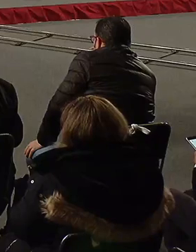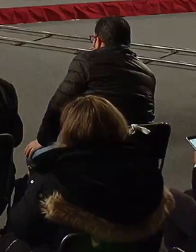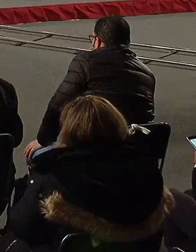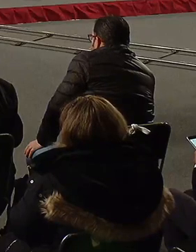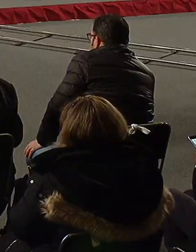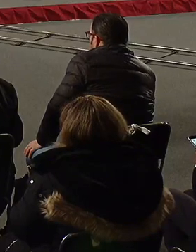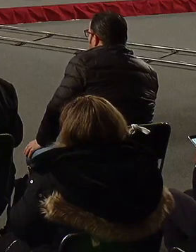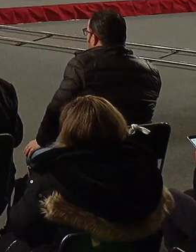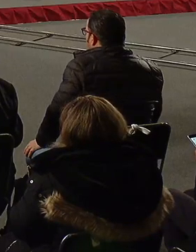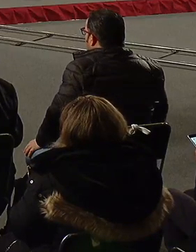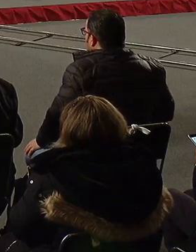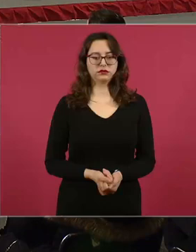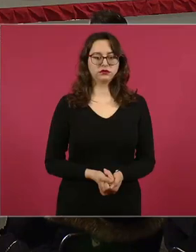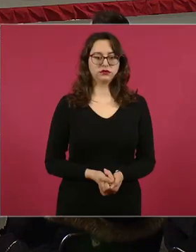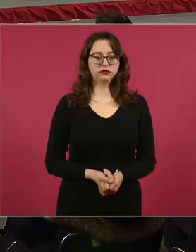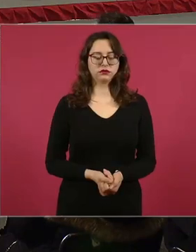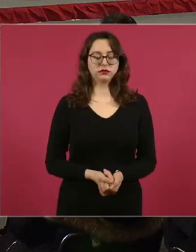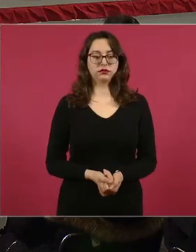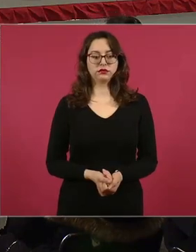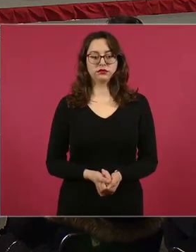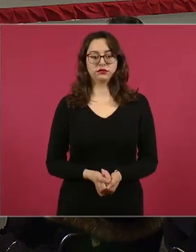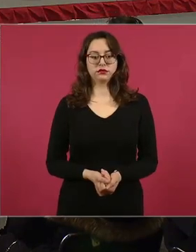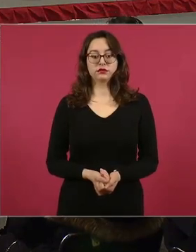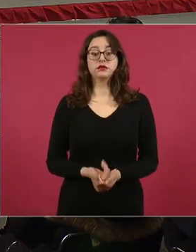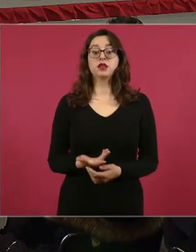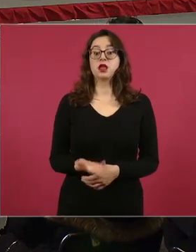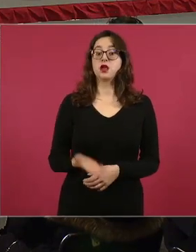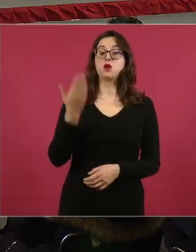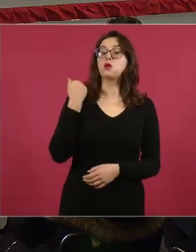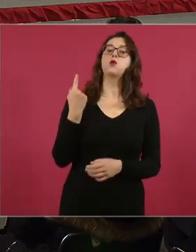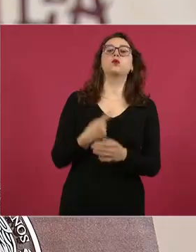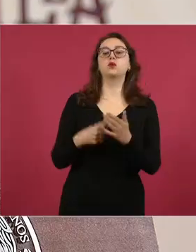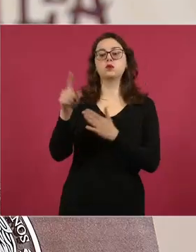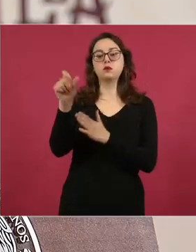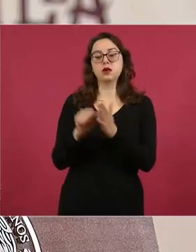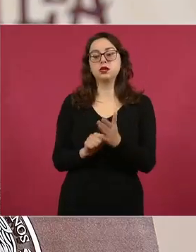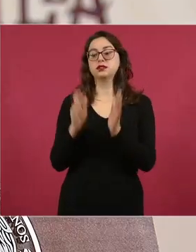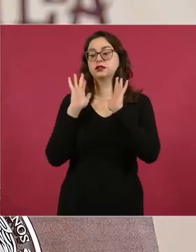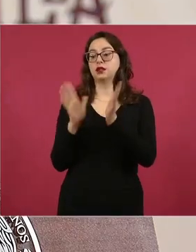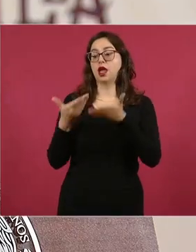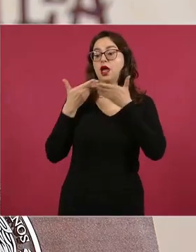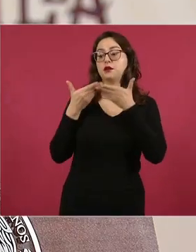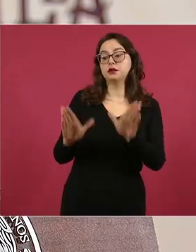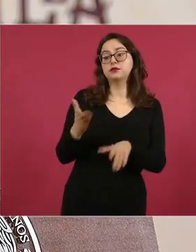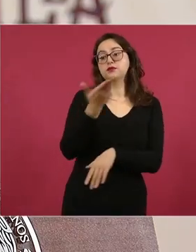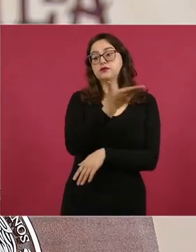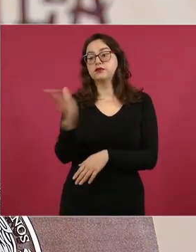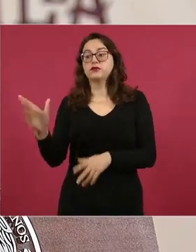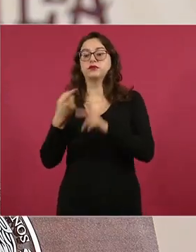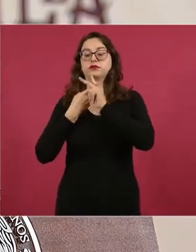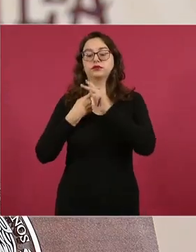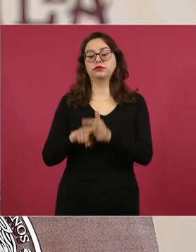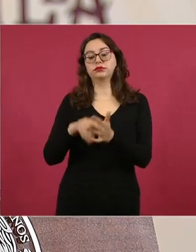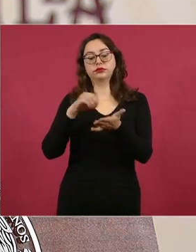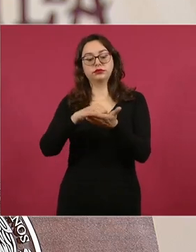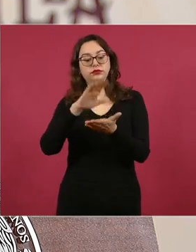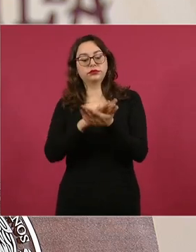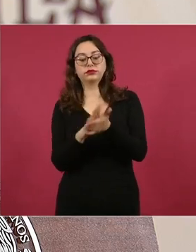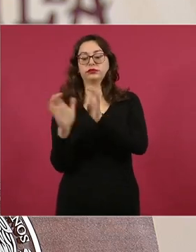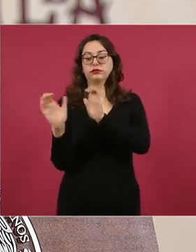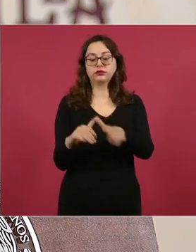preregistro para estos 2 millones de estudiantes, de los cuales ya tenemos 900 preregistrados, y va a